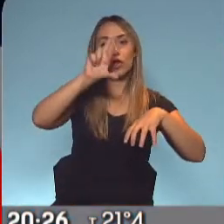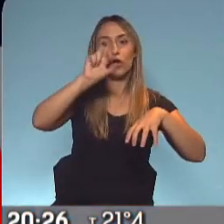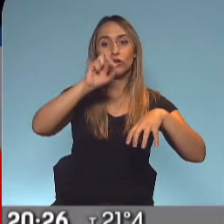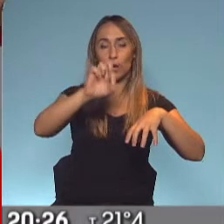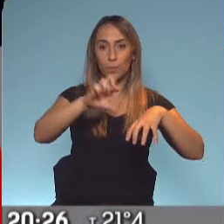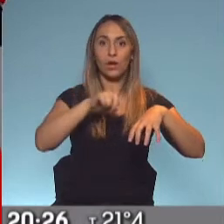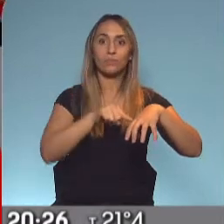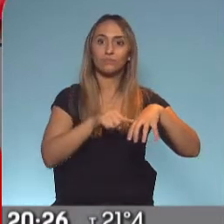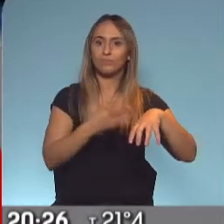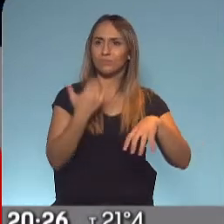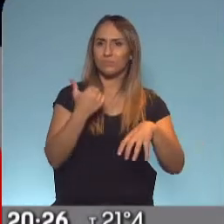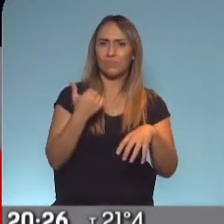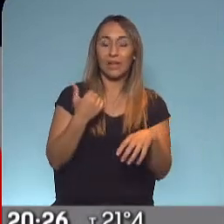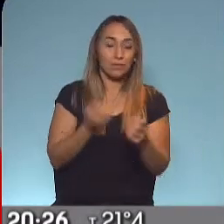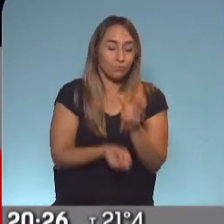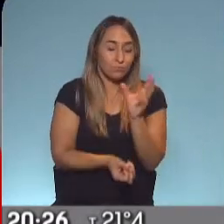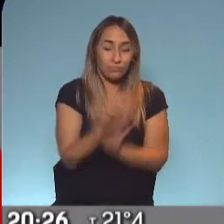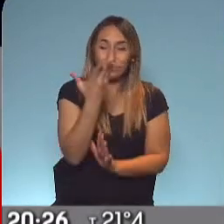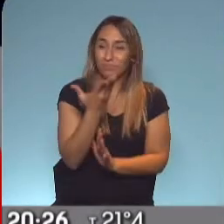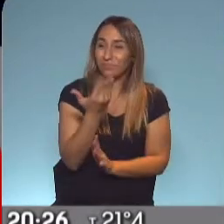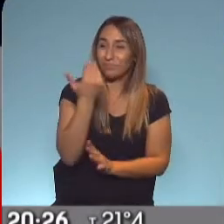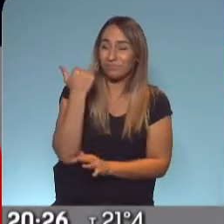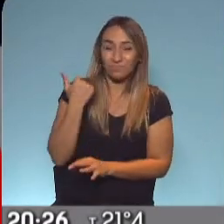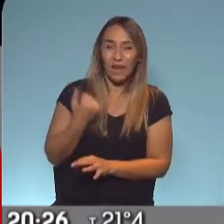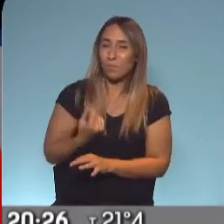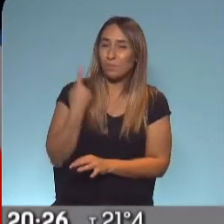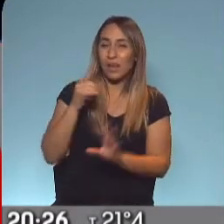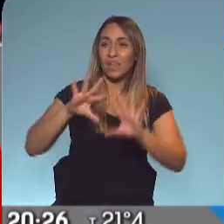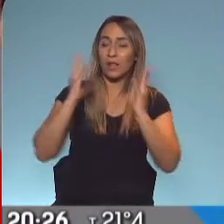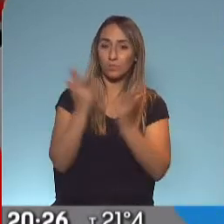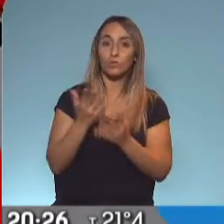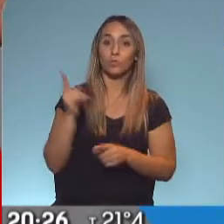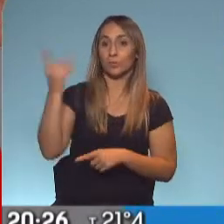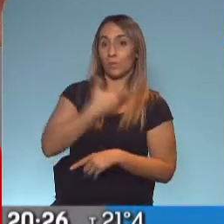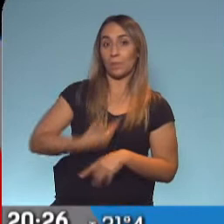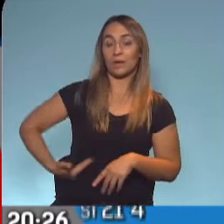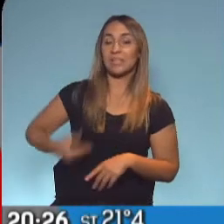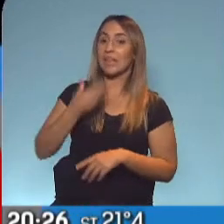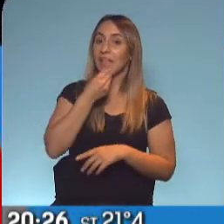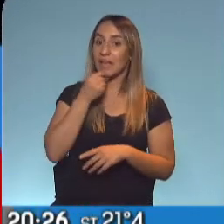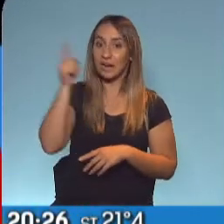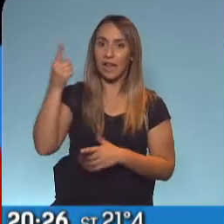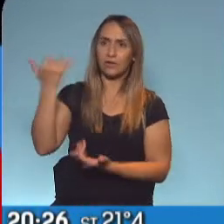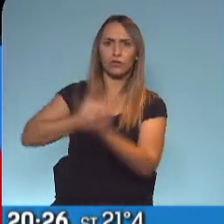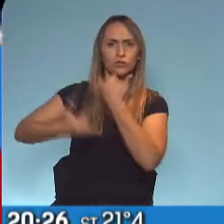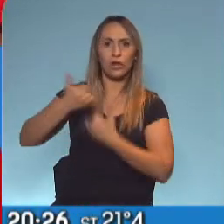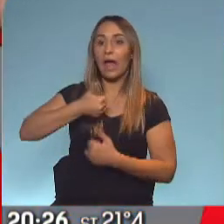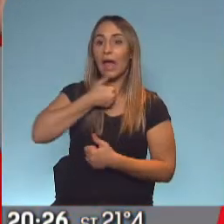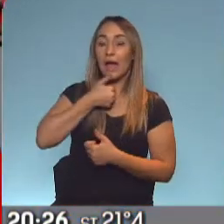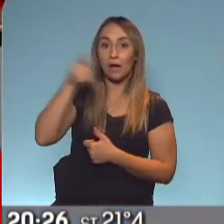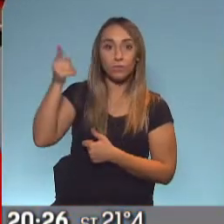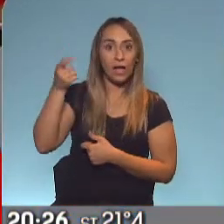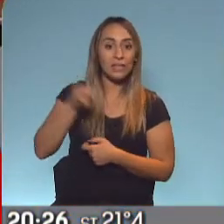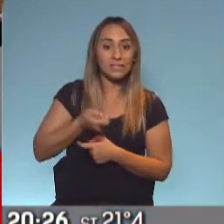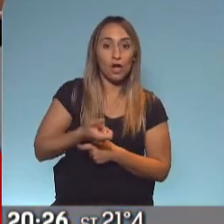que nació antes del Estado de Israel. Y nos contaba su presidente que en Israel el agua se le cobra a cada